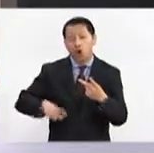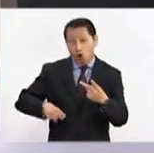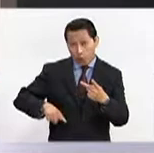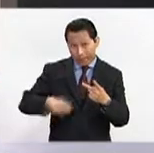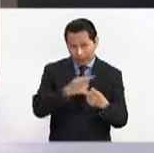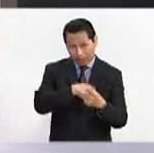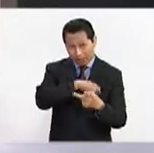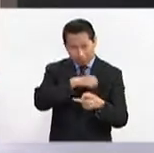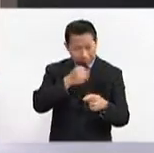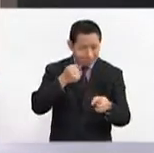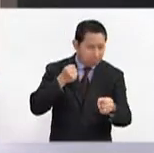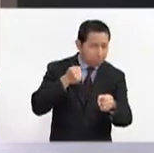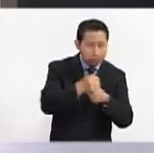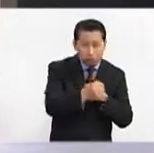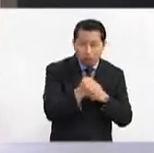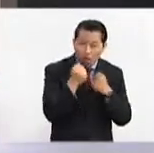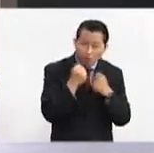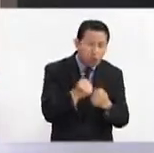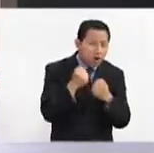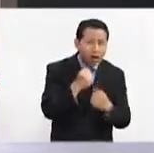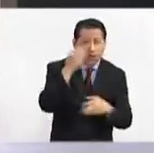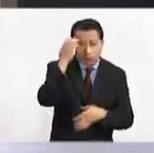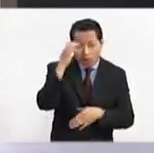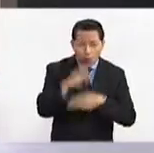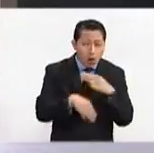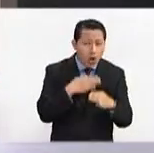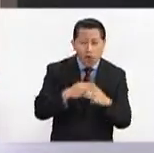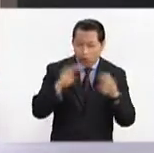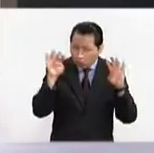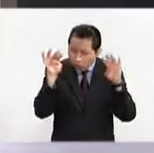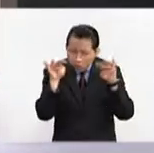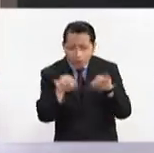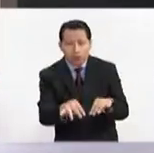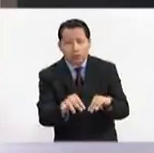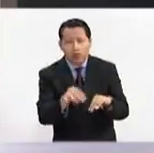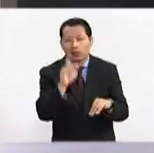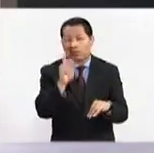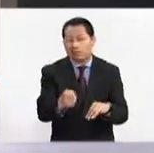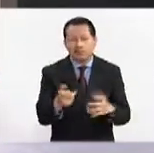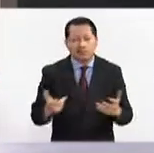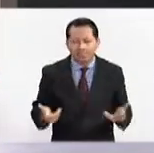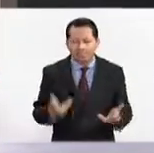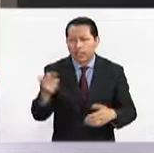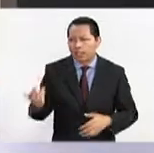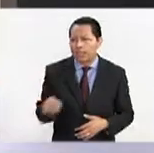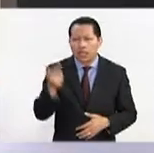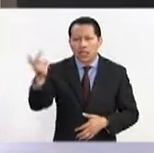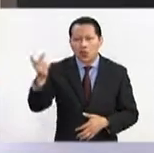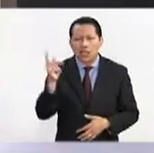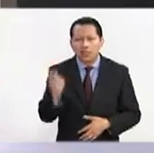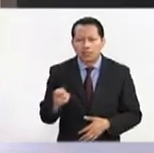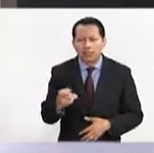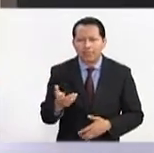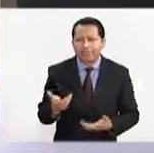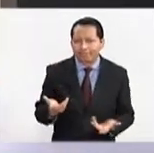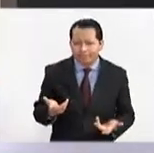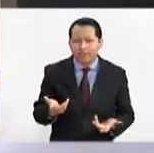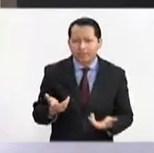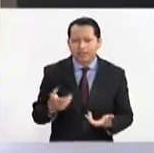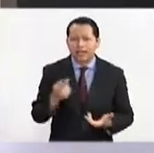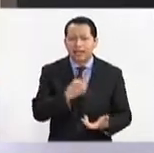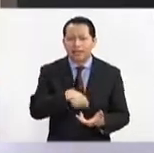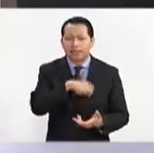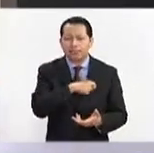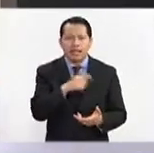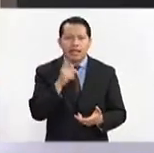que ha dado la vuelta al mundo y que pone a España en el centro de la atención. La pregunta que nos hacemos, ¿y qué viene para España